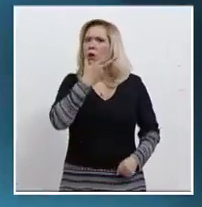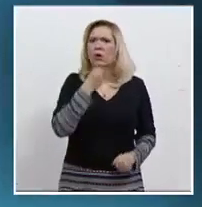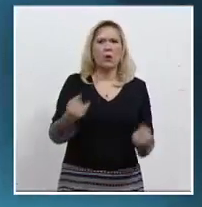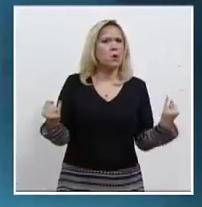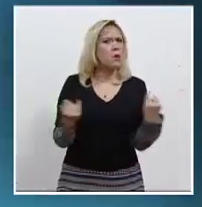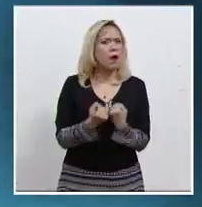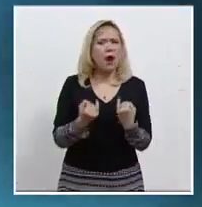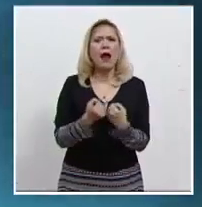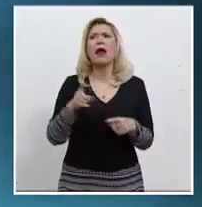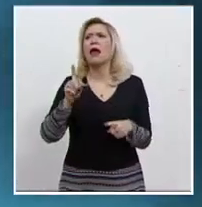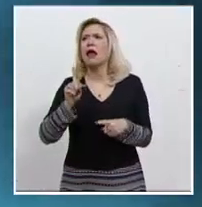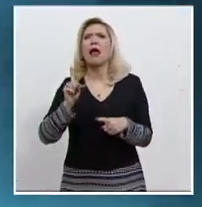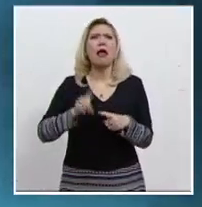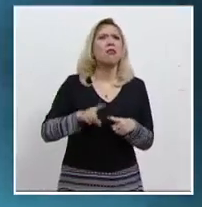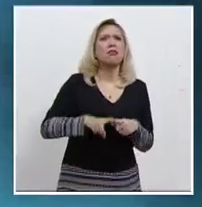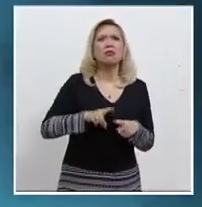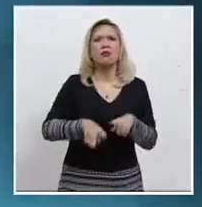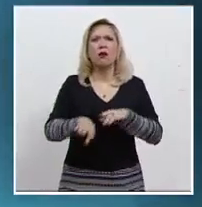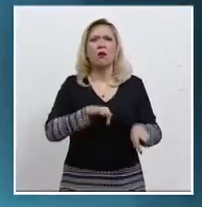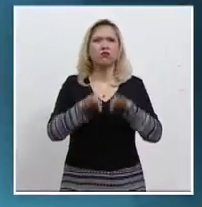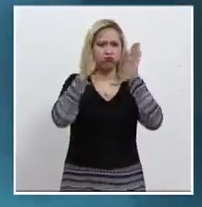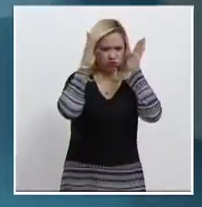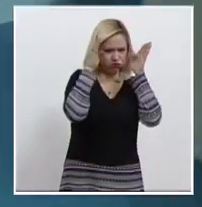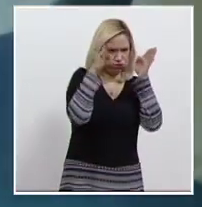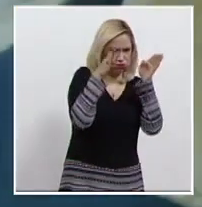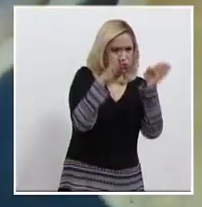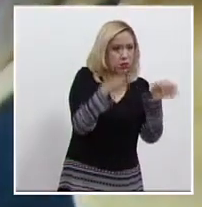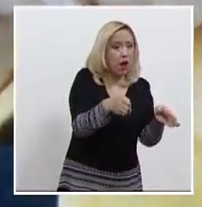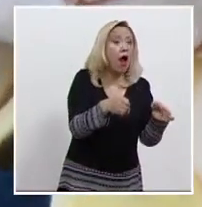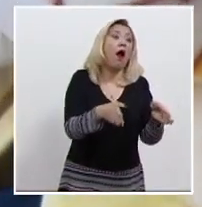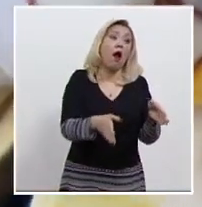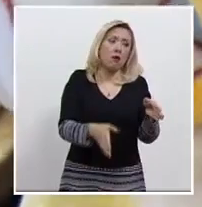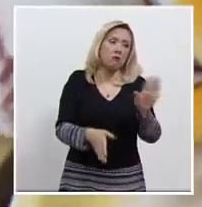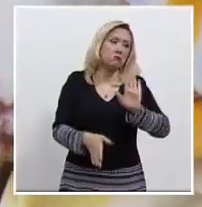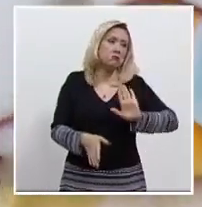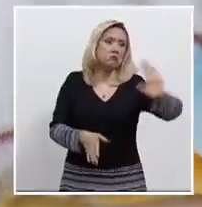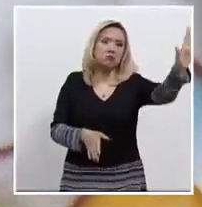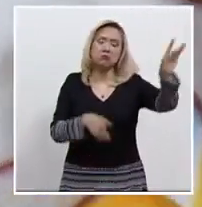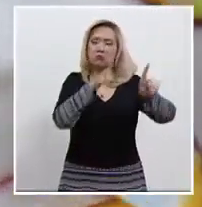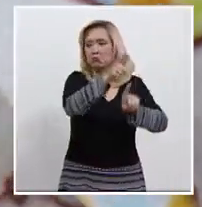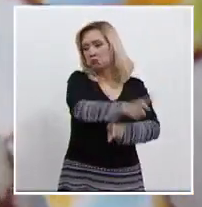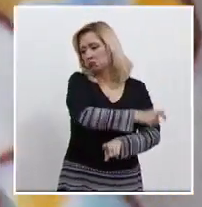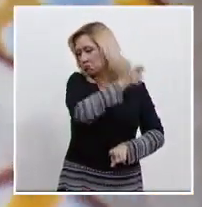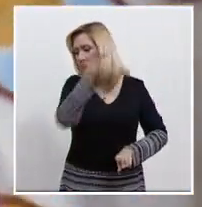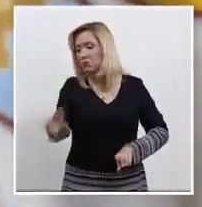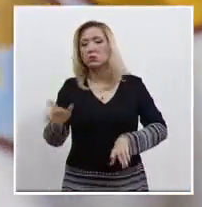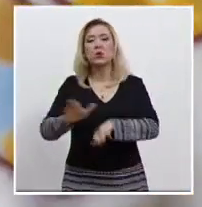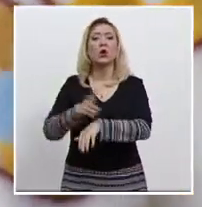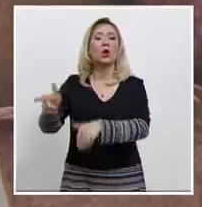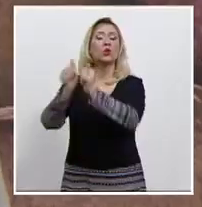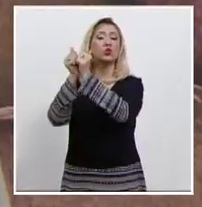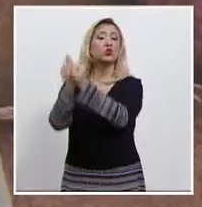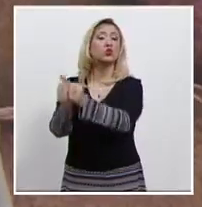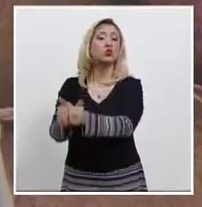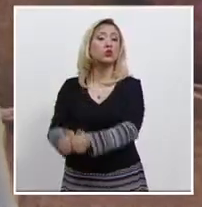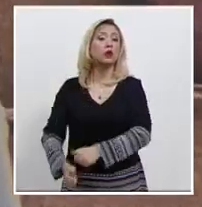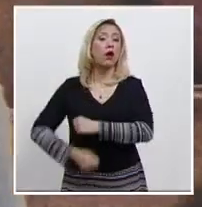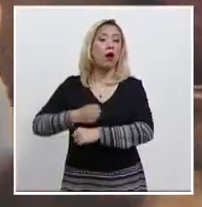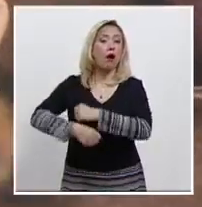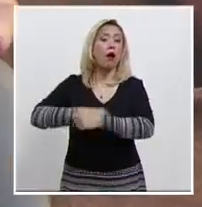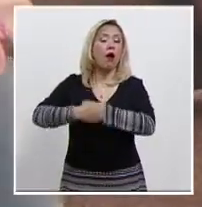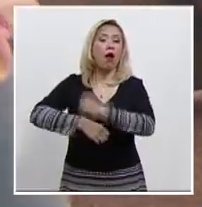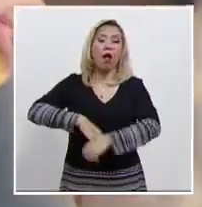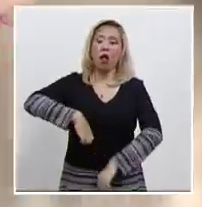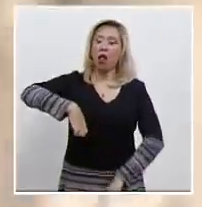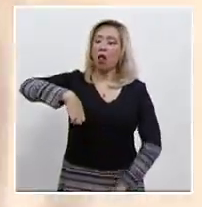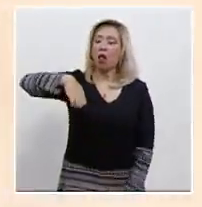en quien se dedicó de manera preponderante a las labores domésticas y de cuidados no remuneradas. Dichas tareas, que